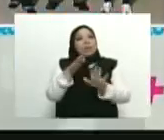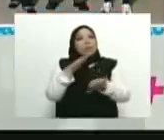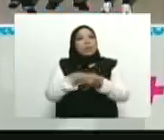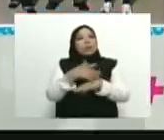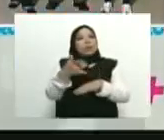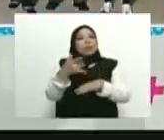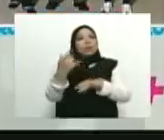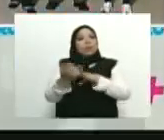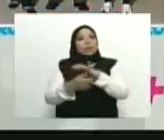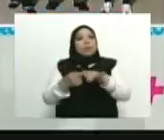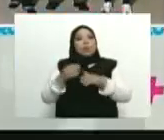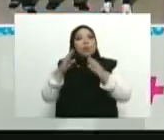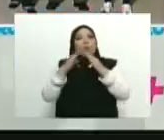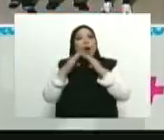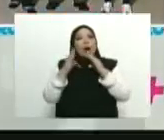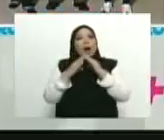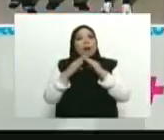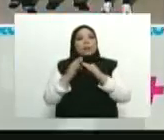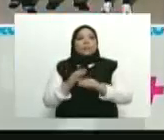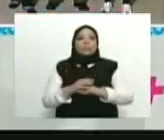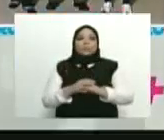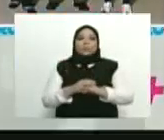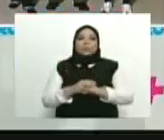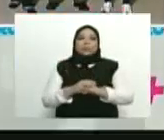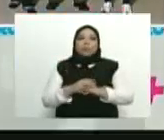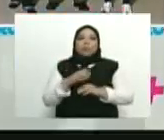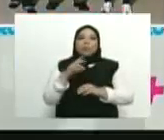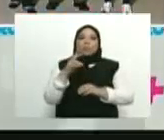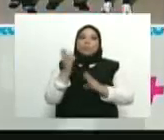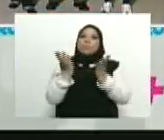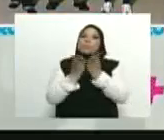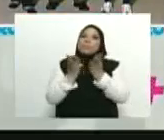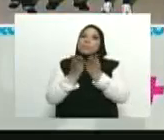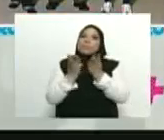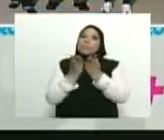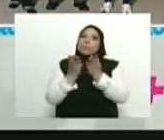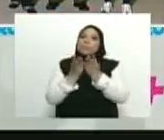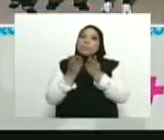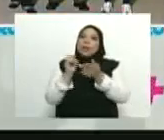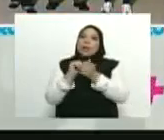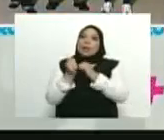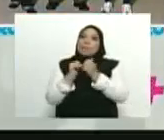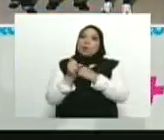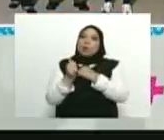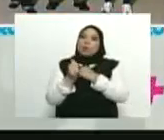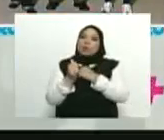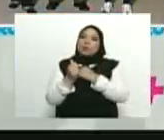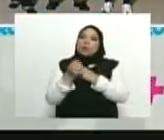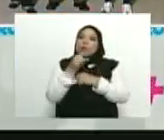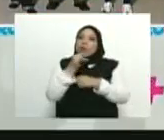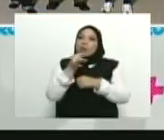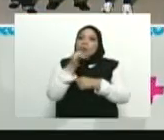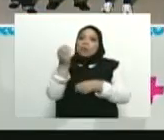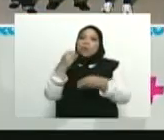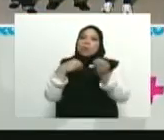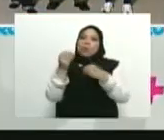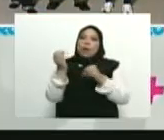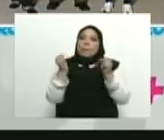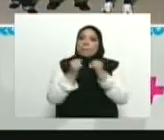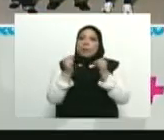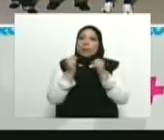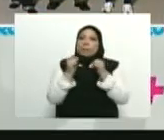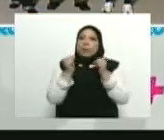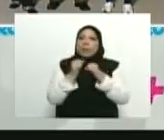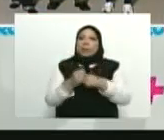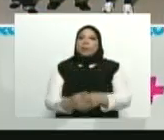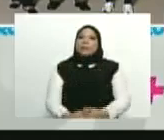el tema de la rehabilitación de la unidad educativa Talento Deportivo? ¿Qué noticias me trae desde Mérida,